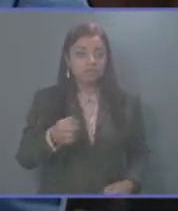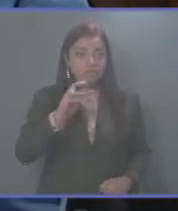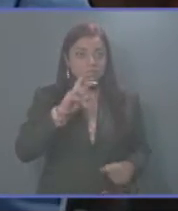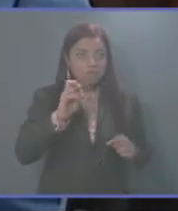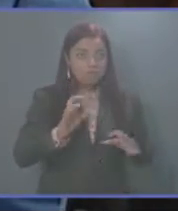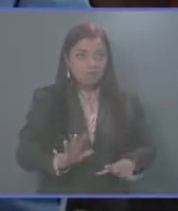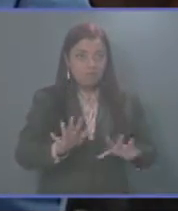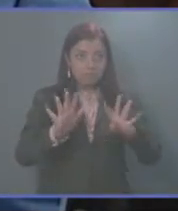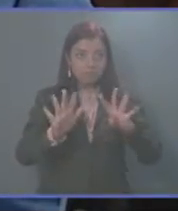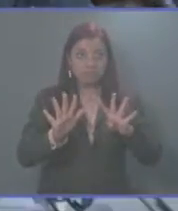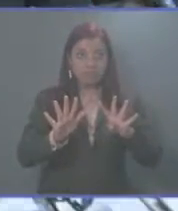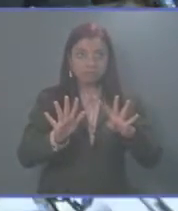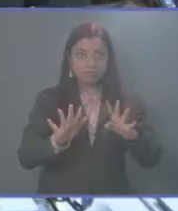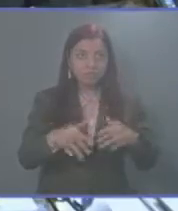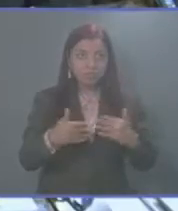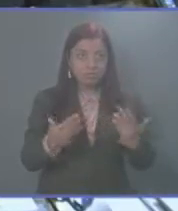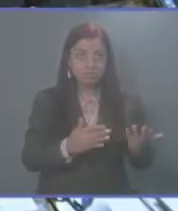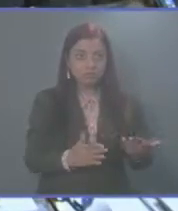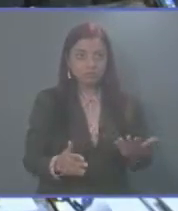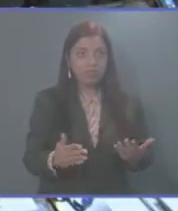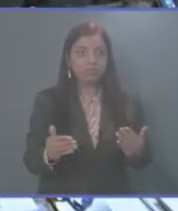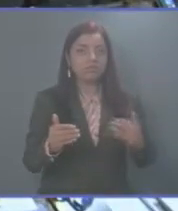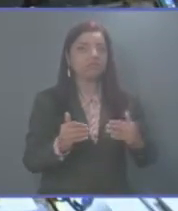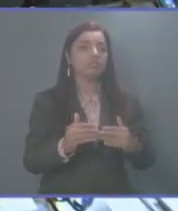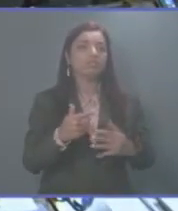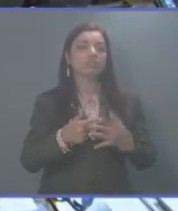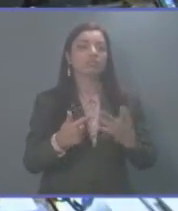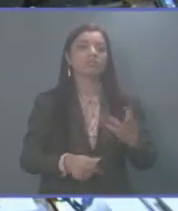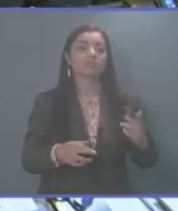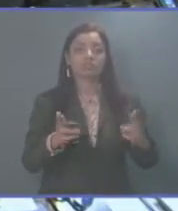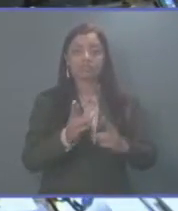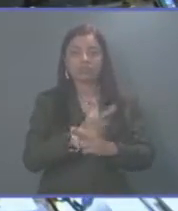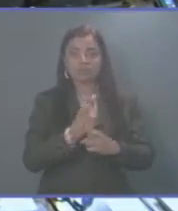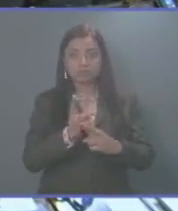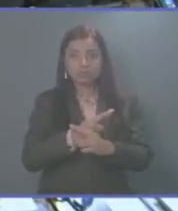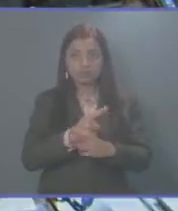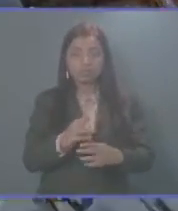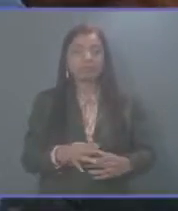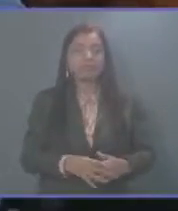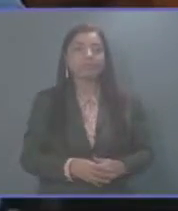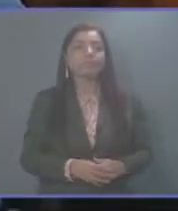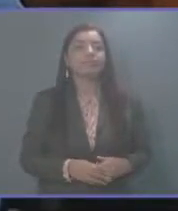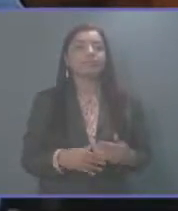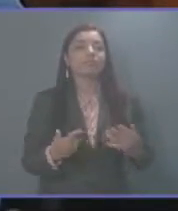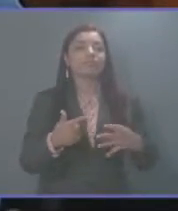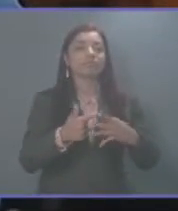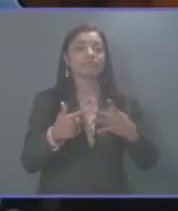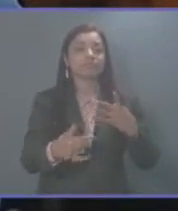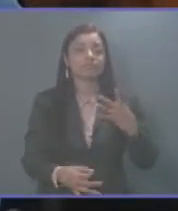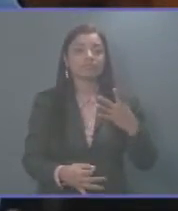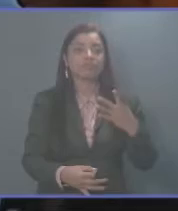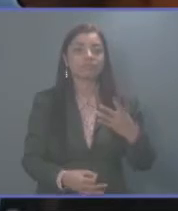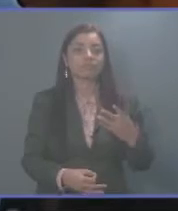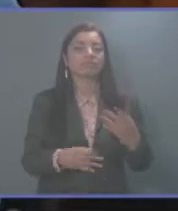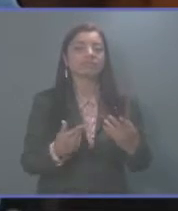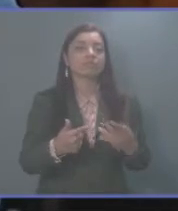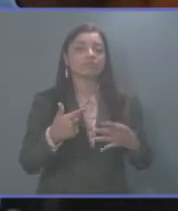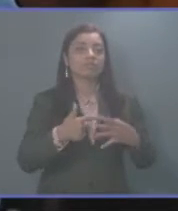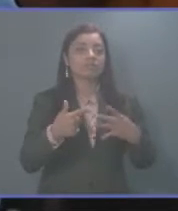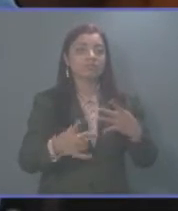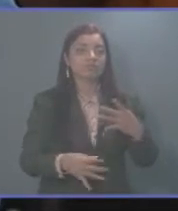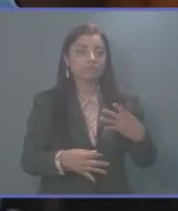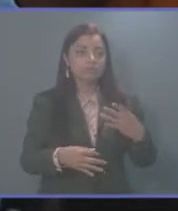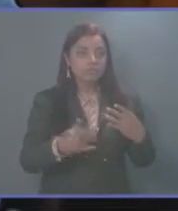2019, el cual contiene reformas a la Ley Especial para la Regulación